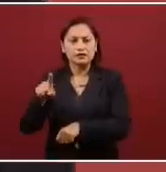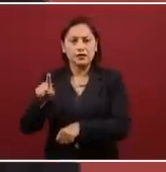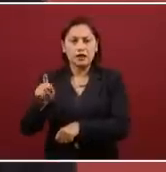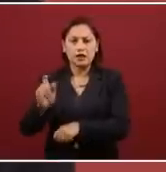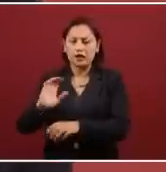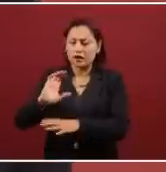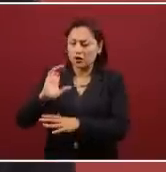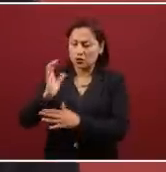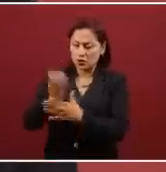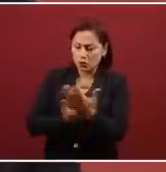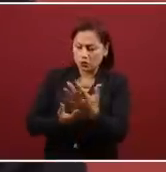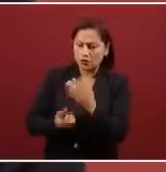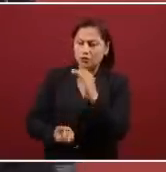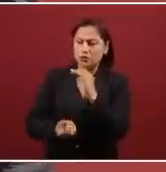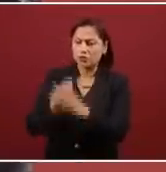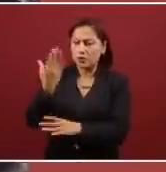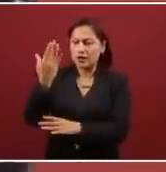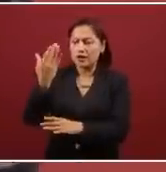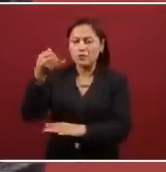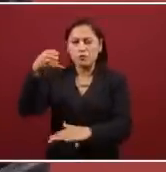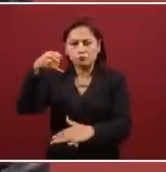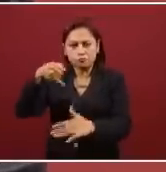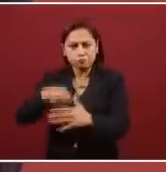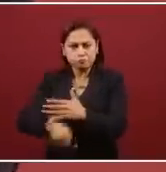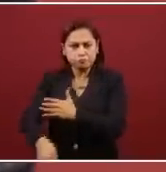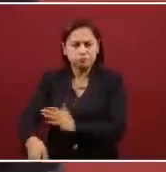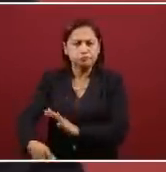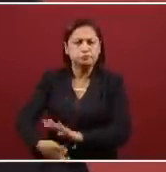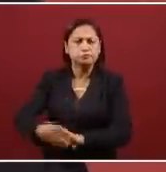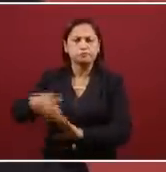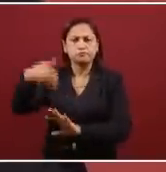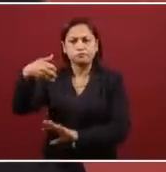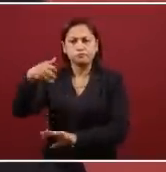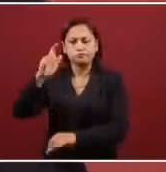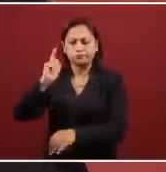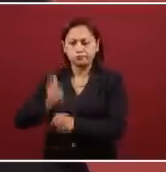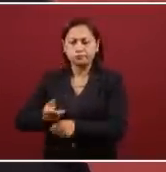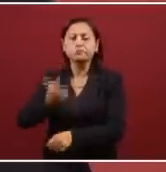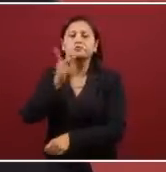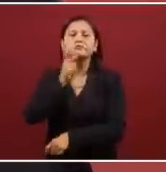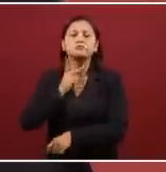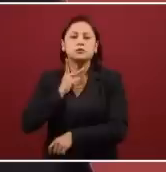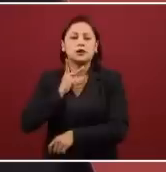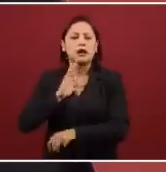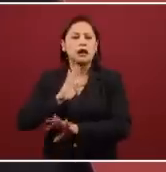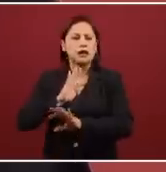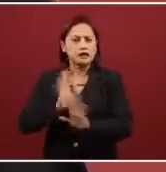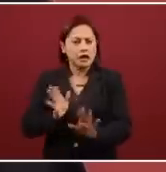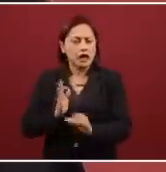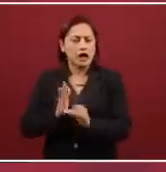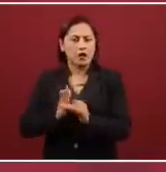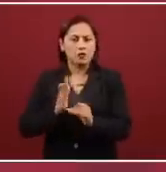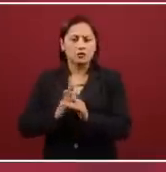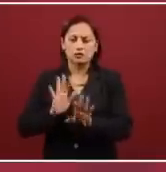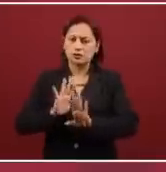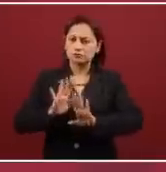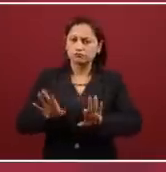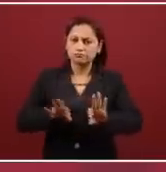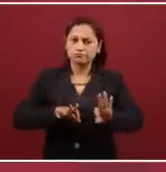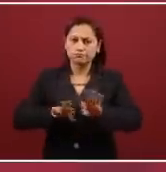que a estas alturas ya se está trabajando y que vamos a cumplir con el